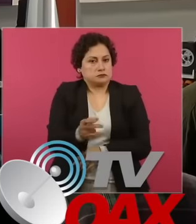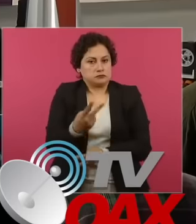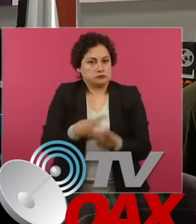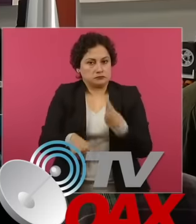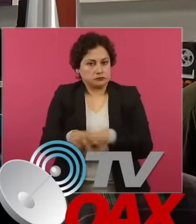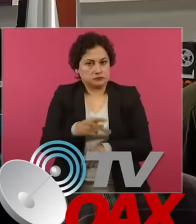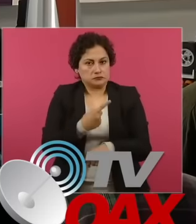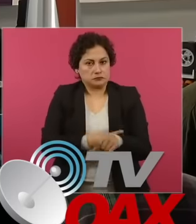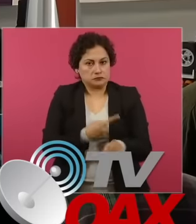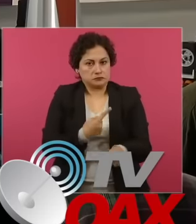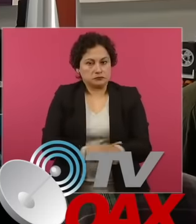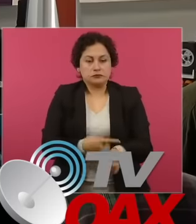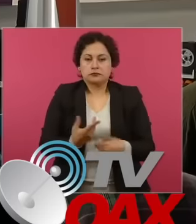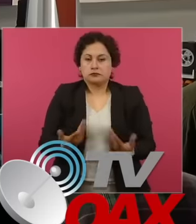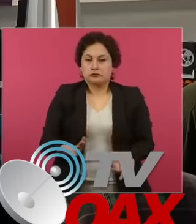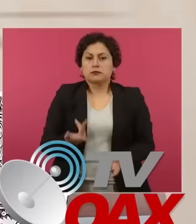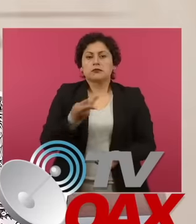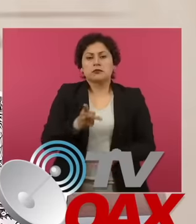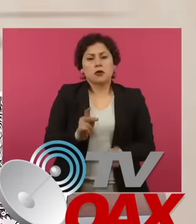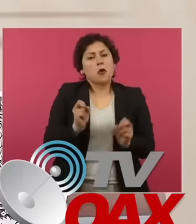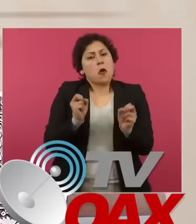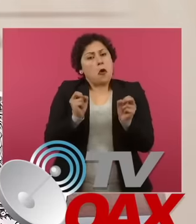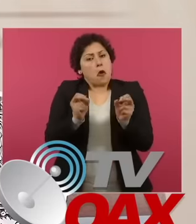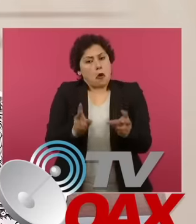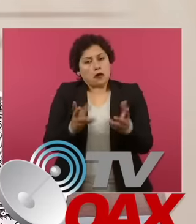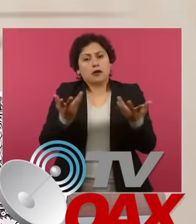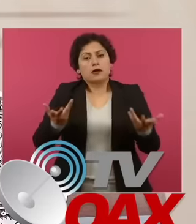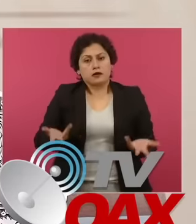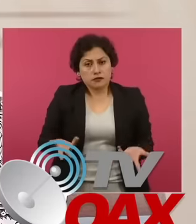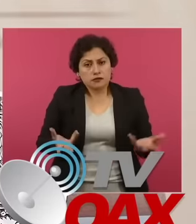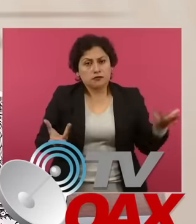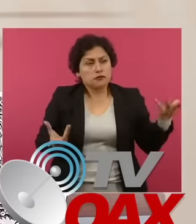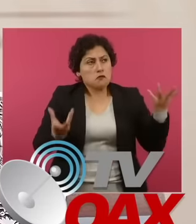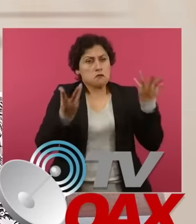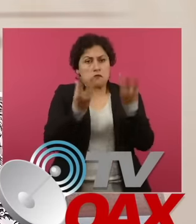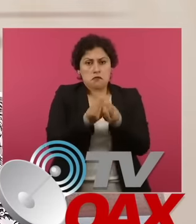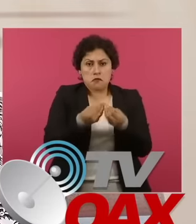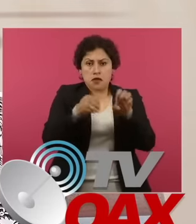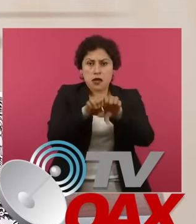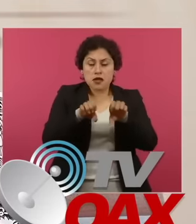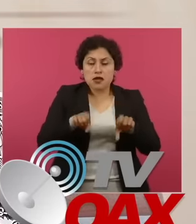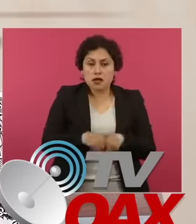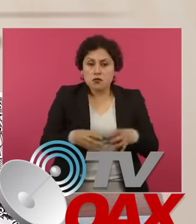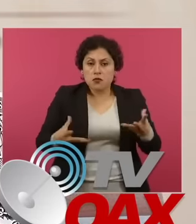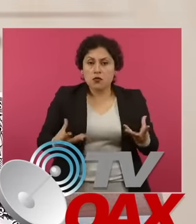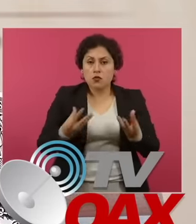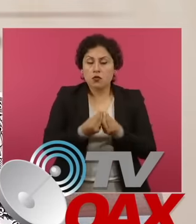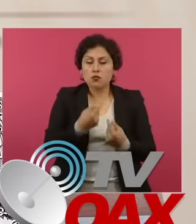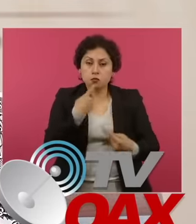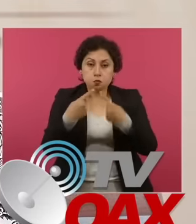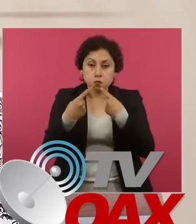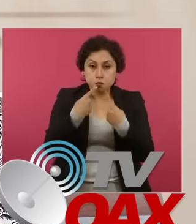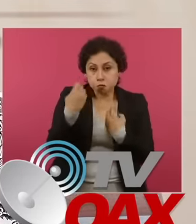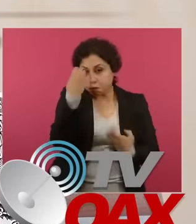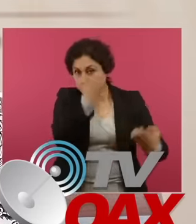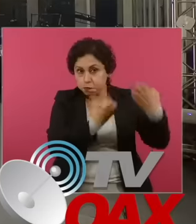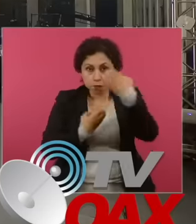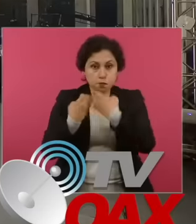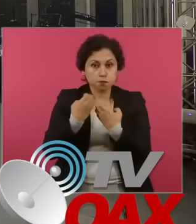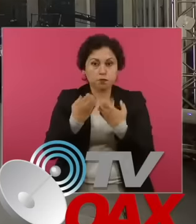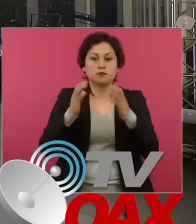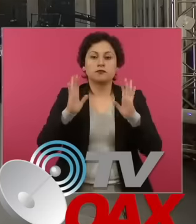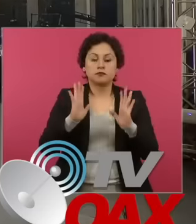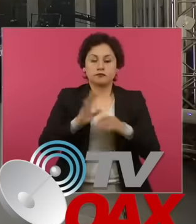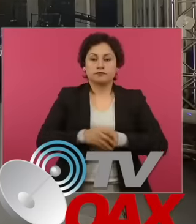Pero bueno, vamos a formar un equipo conjunto y no